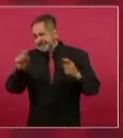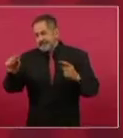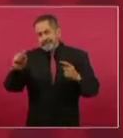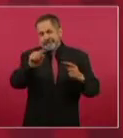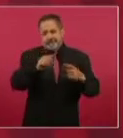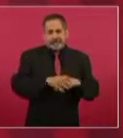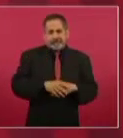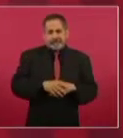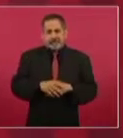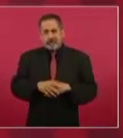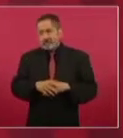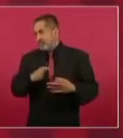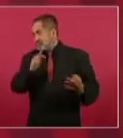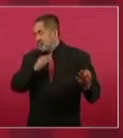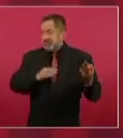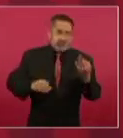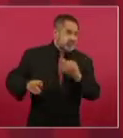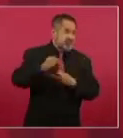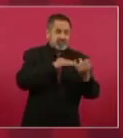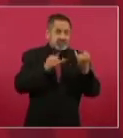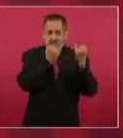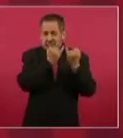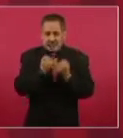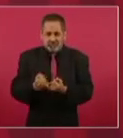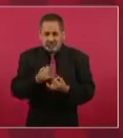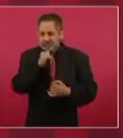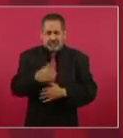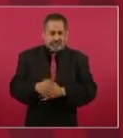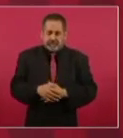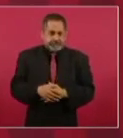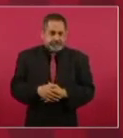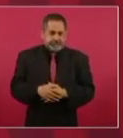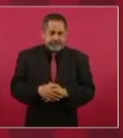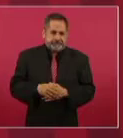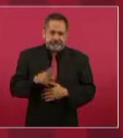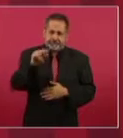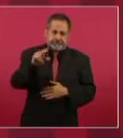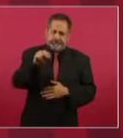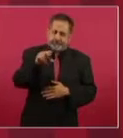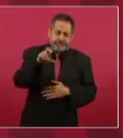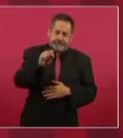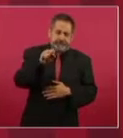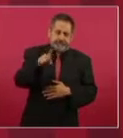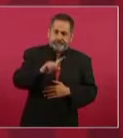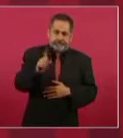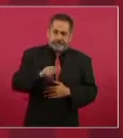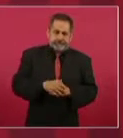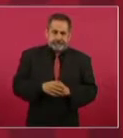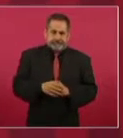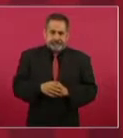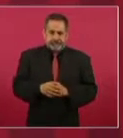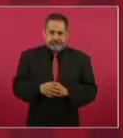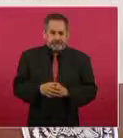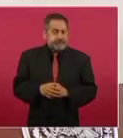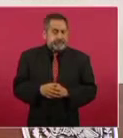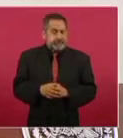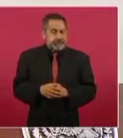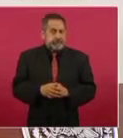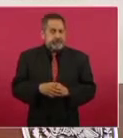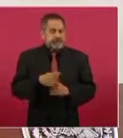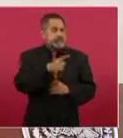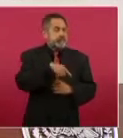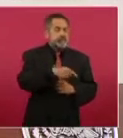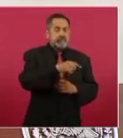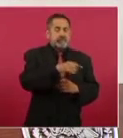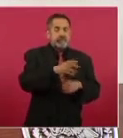no he generalizado, no es lo que dicen los de las